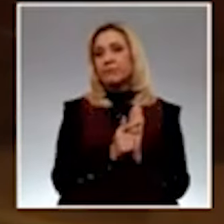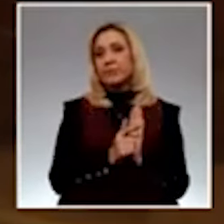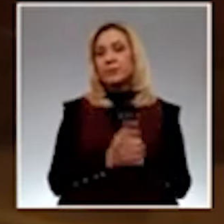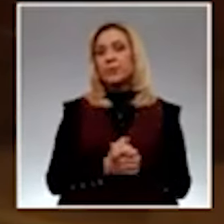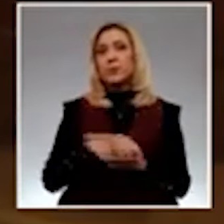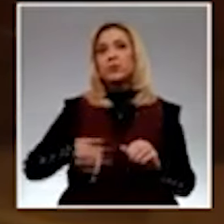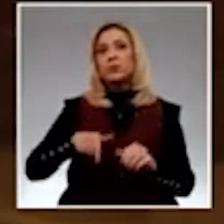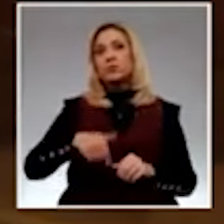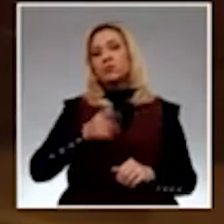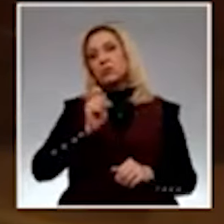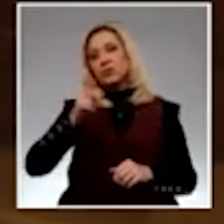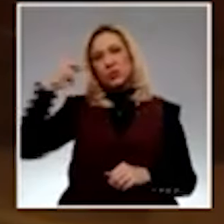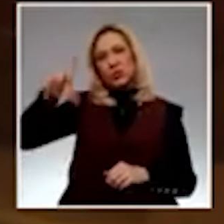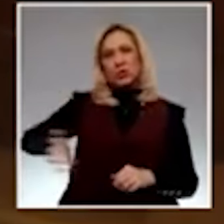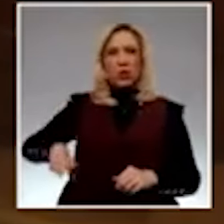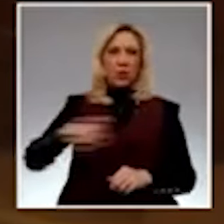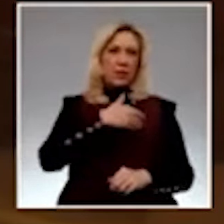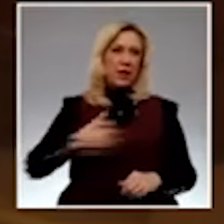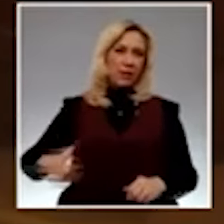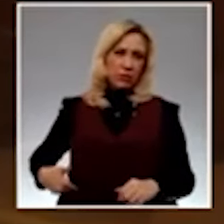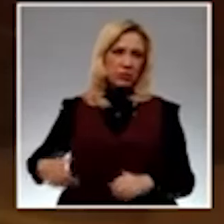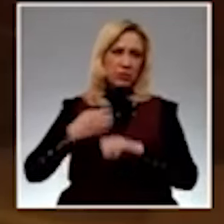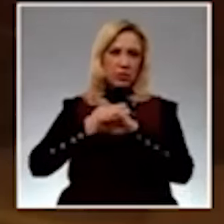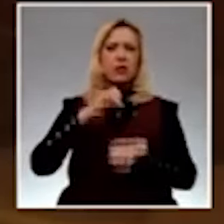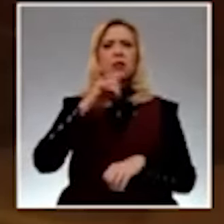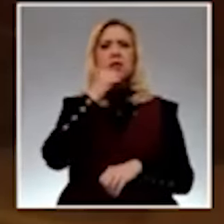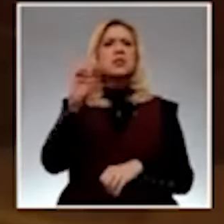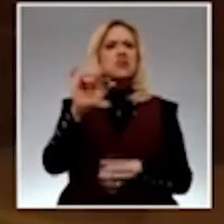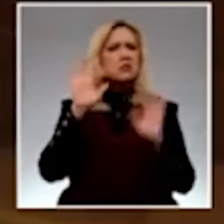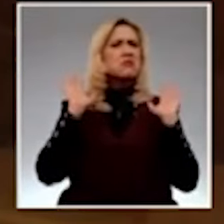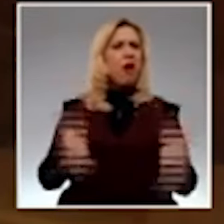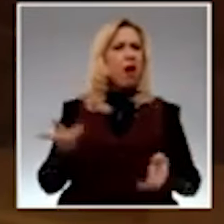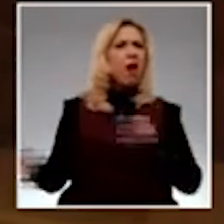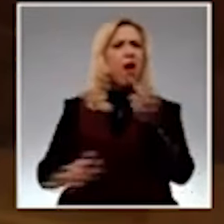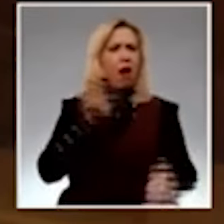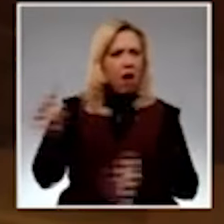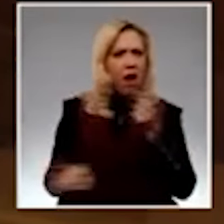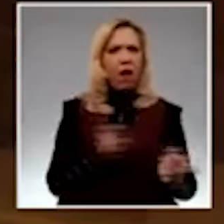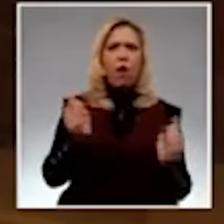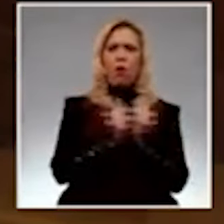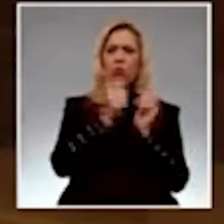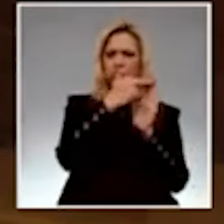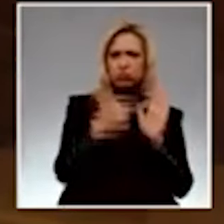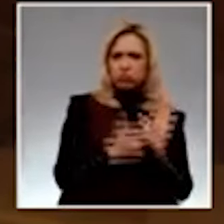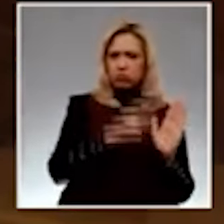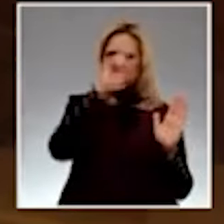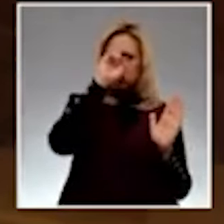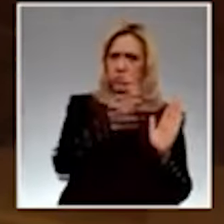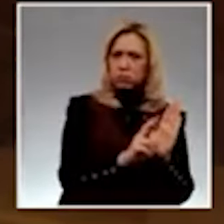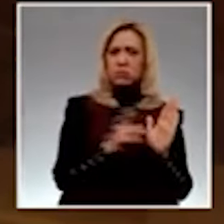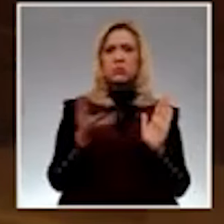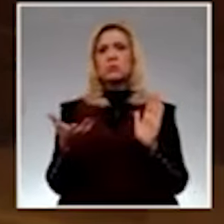local alega que sí se llevó a cabo una consulta previa conforme a los parámetros aplicables, para lo cual alude